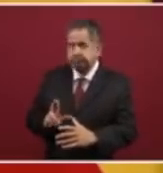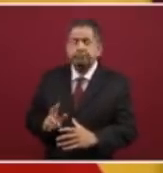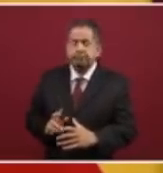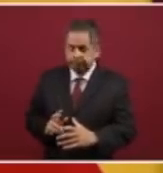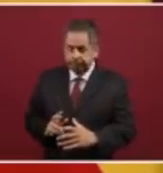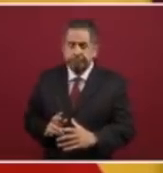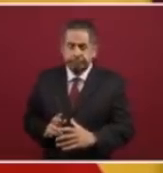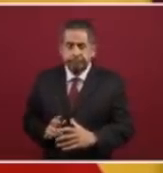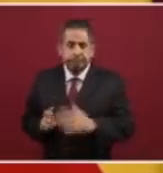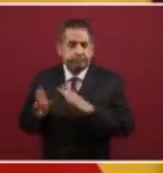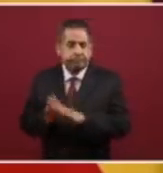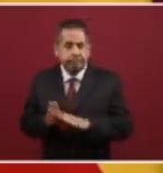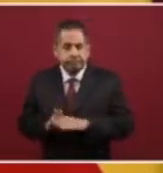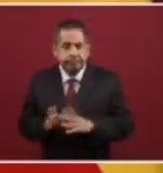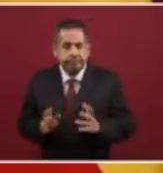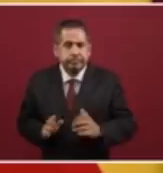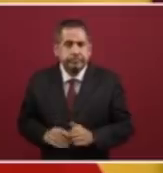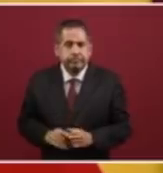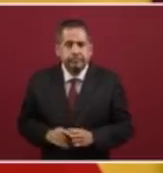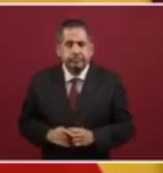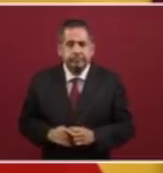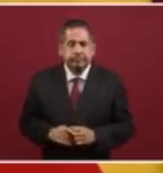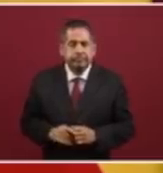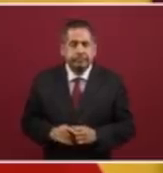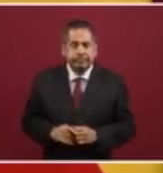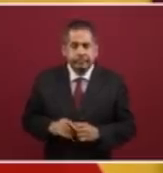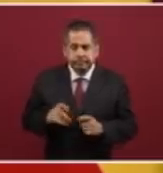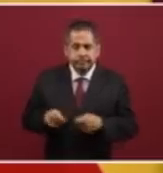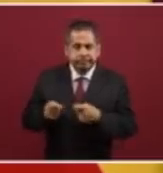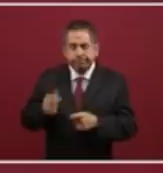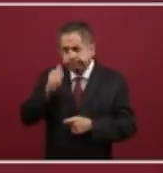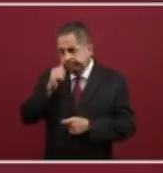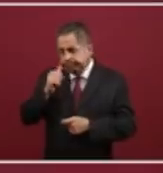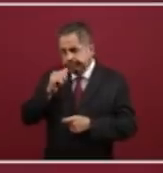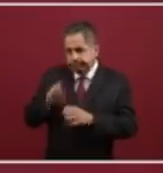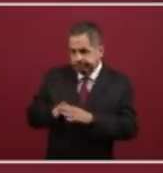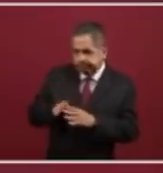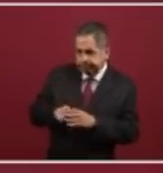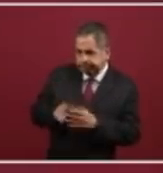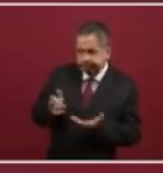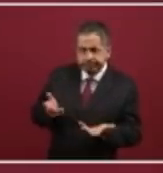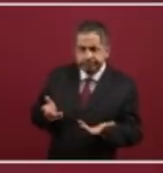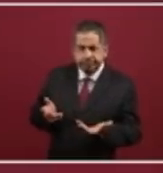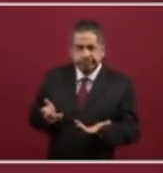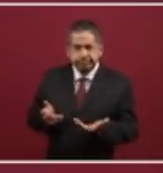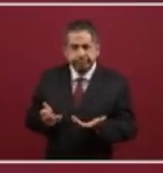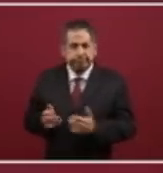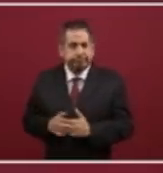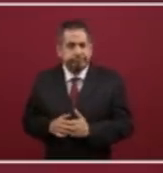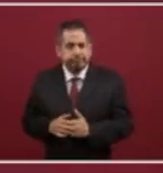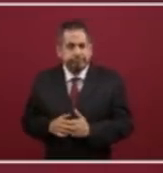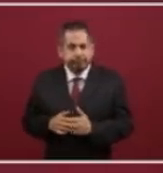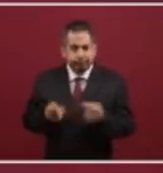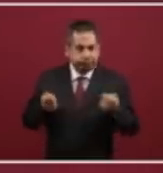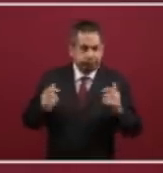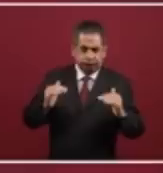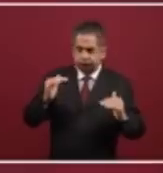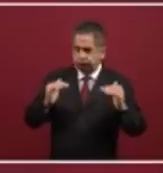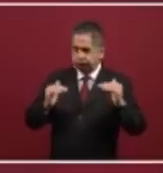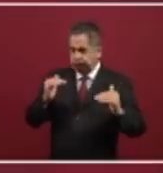se le va a hacer para mantener este equilibrio